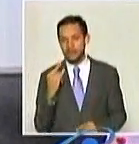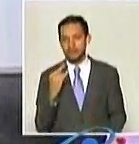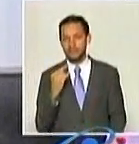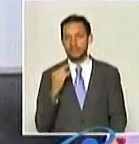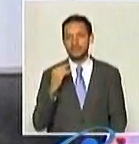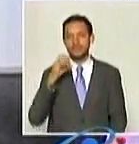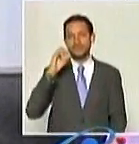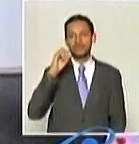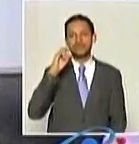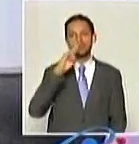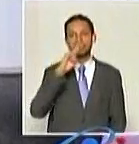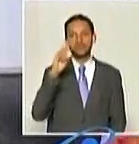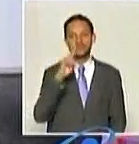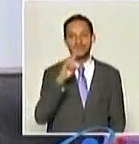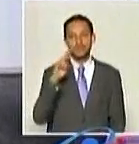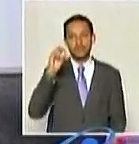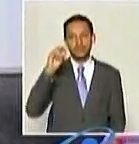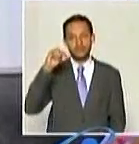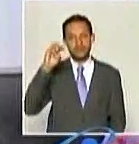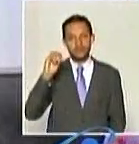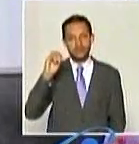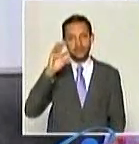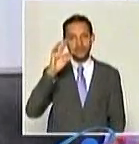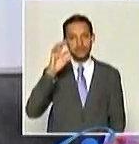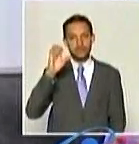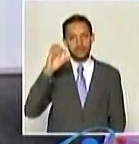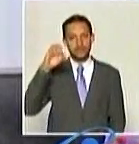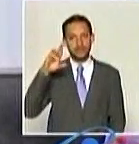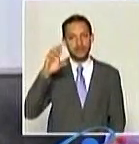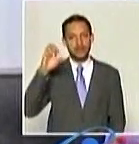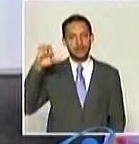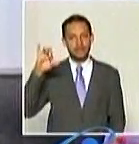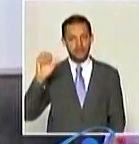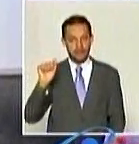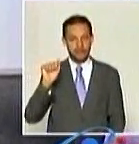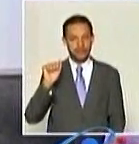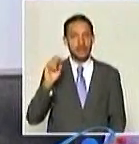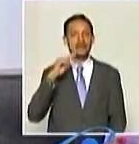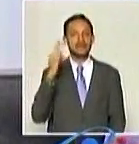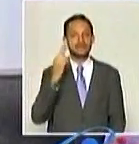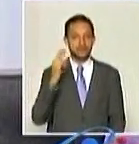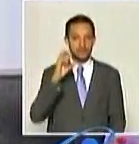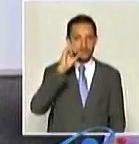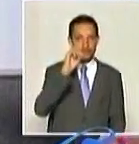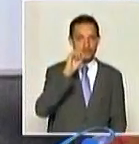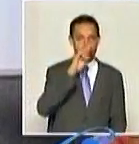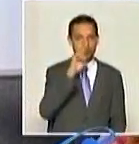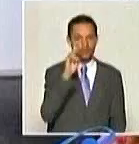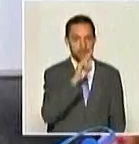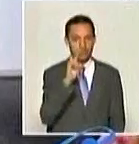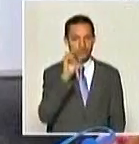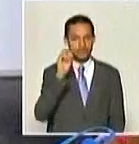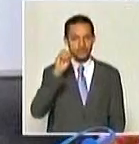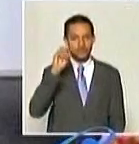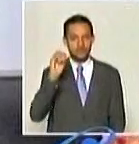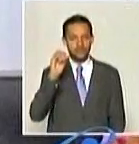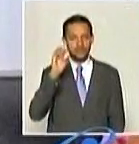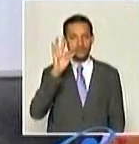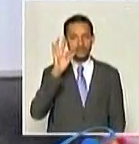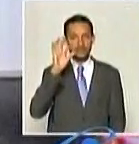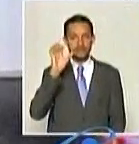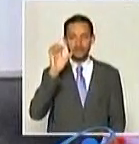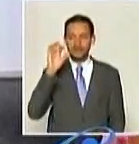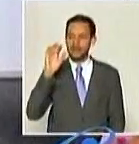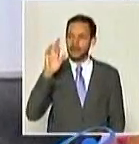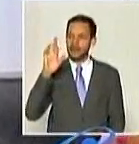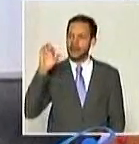ozonoterapia. Yo sé que para muchos de ustedes es un tema desconocido y queremos que ustedes conozcan, que aprendan qué es